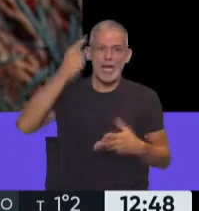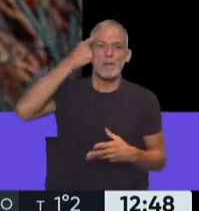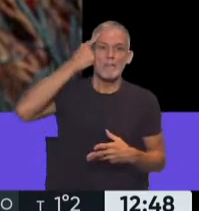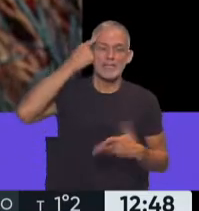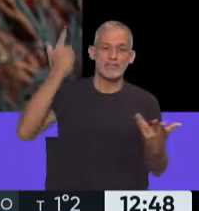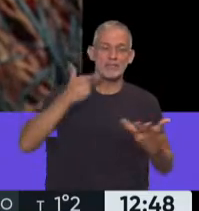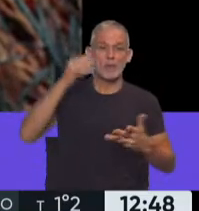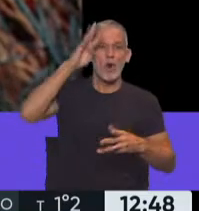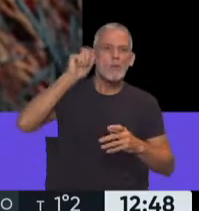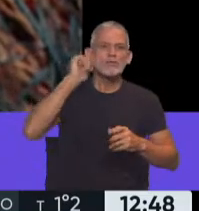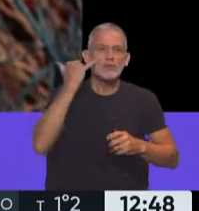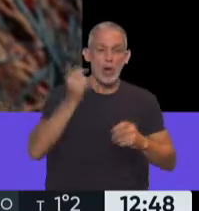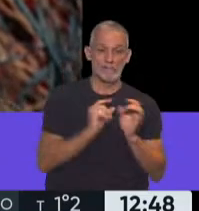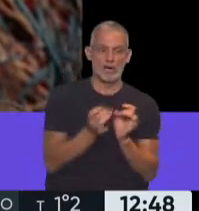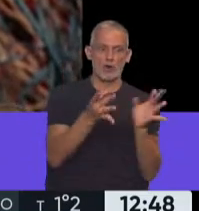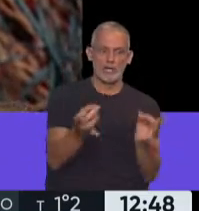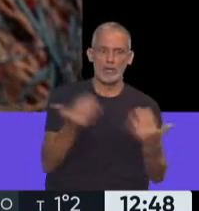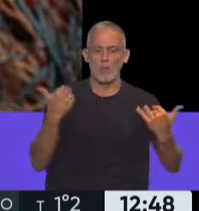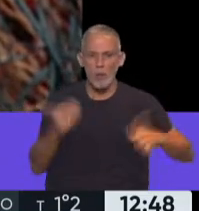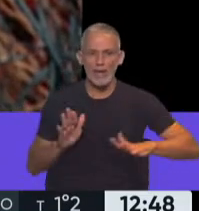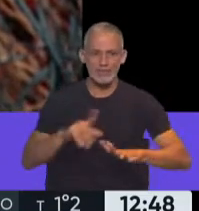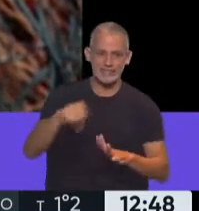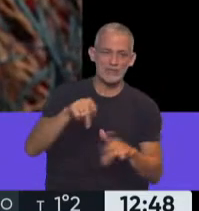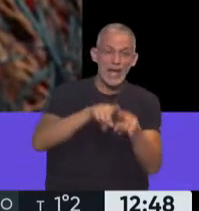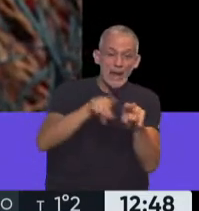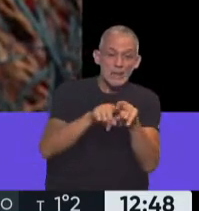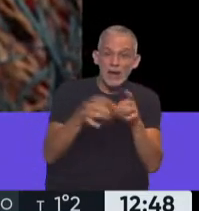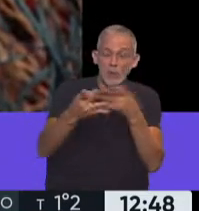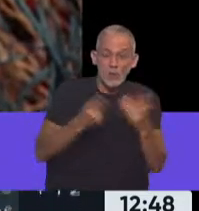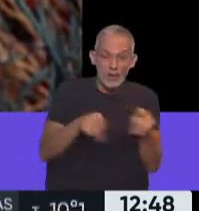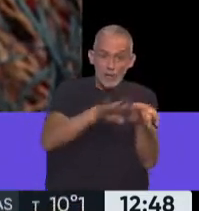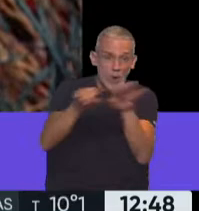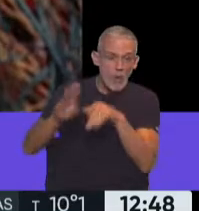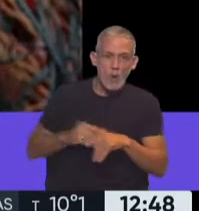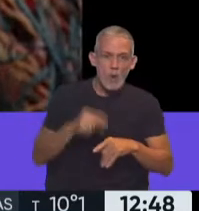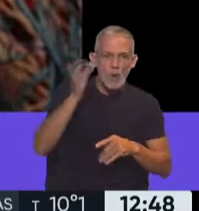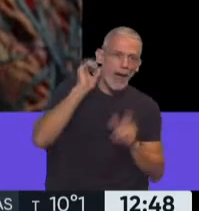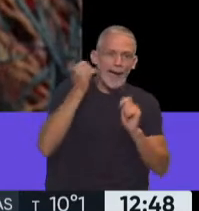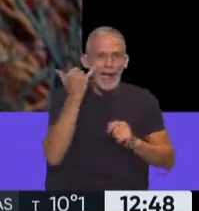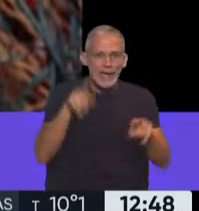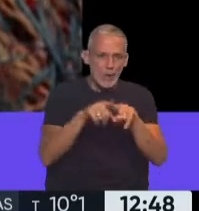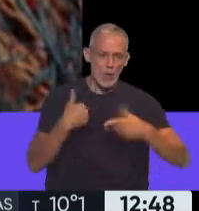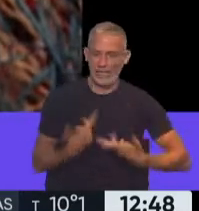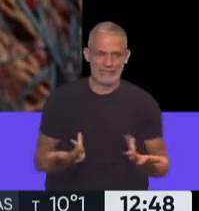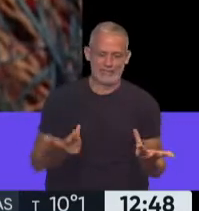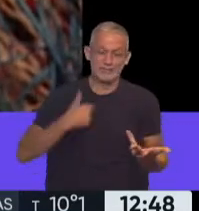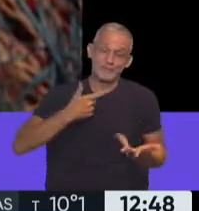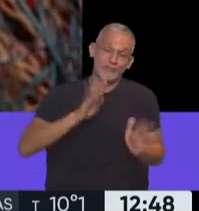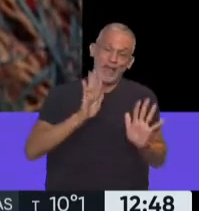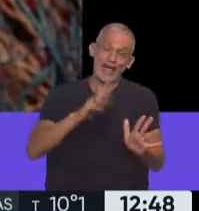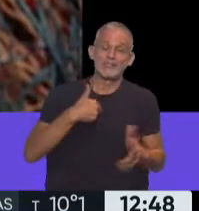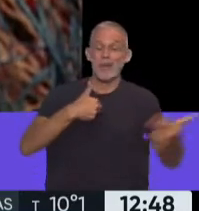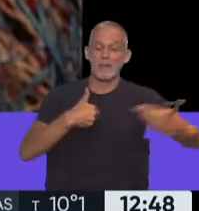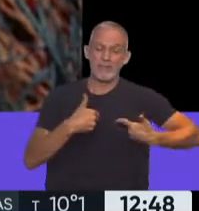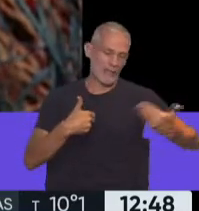que a veces la homosexualidad es contagiosa y pensarían que todos mis hermanos se llevan a homosexual y zar me piden yo lo digo gentilmente pero la